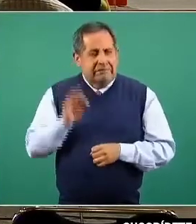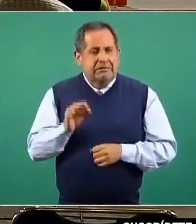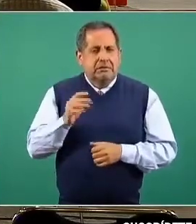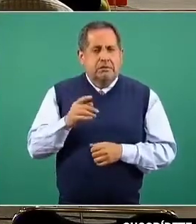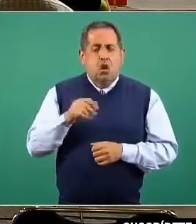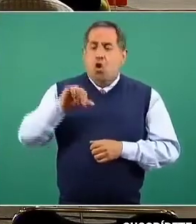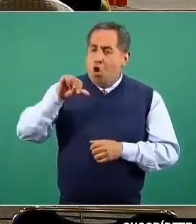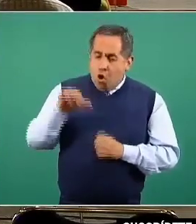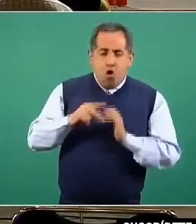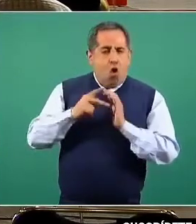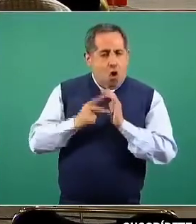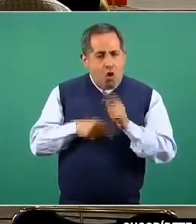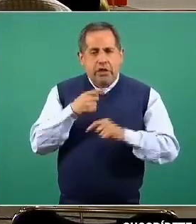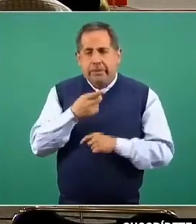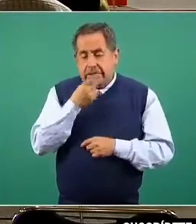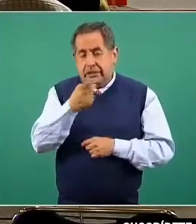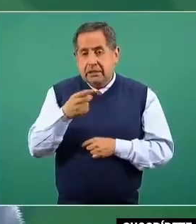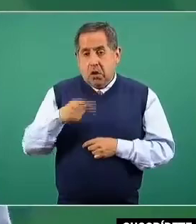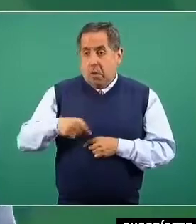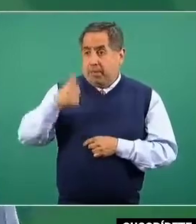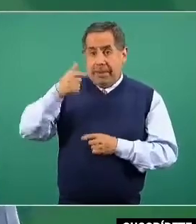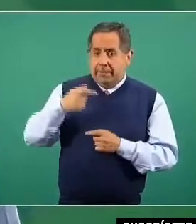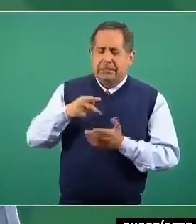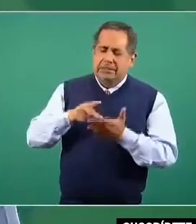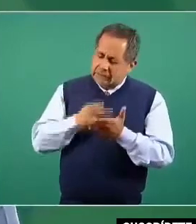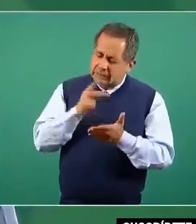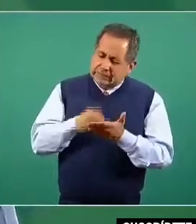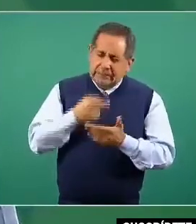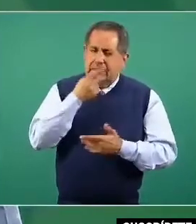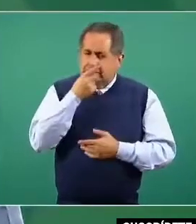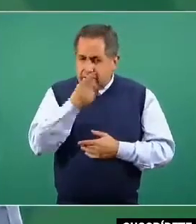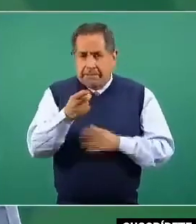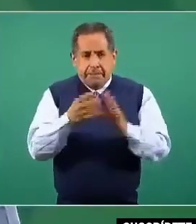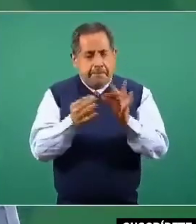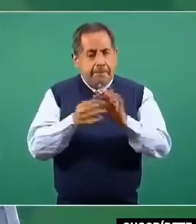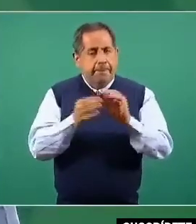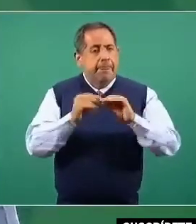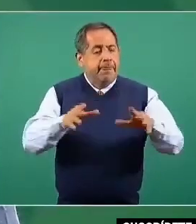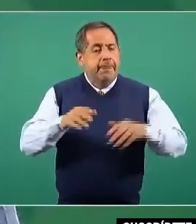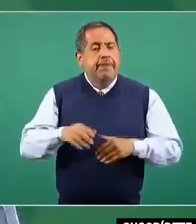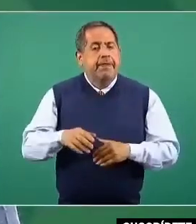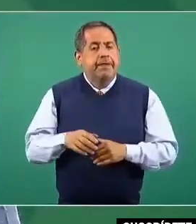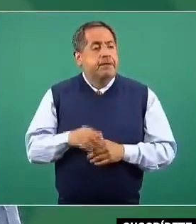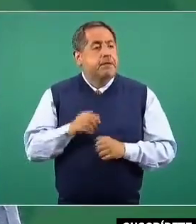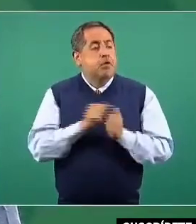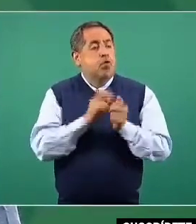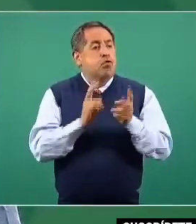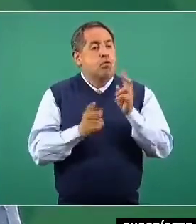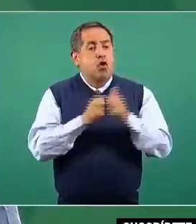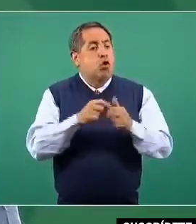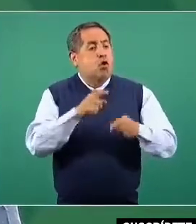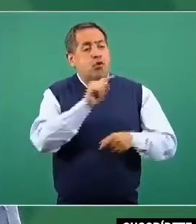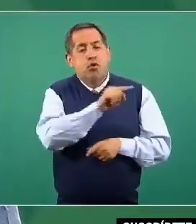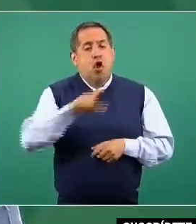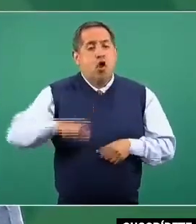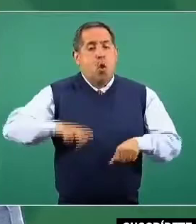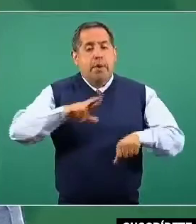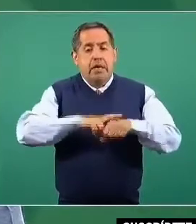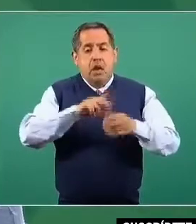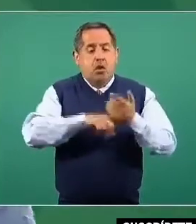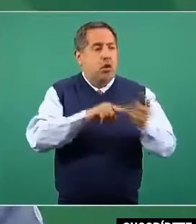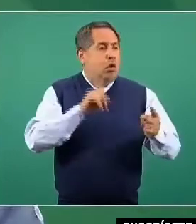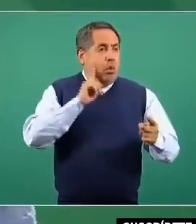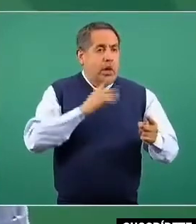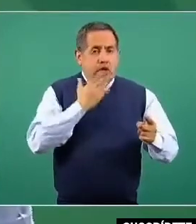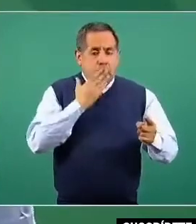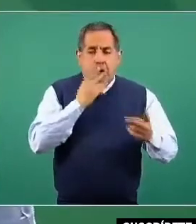hoy volvimos a comentar, no es la primera vez que lo comentamos, volvimos a comentar con los gobernadores, la gobernadora de Sonora y la